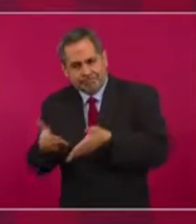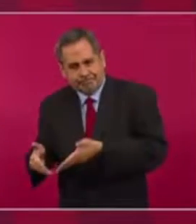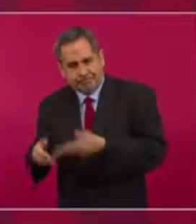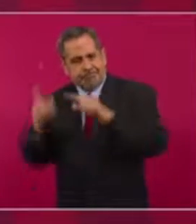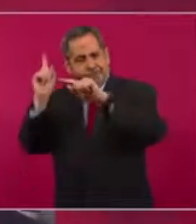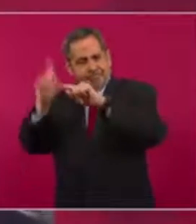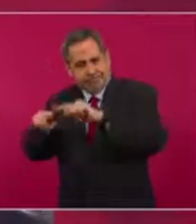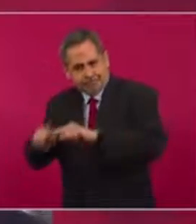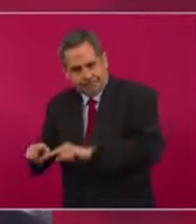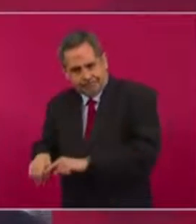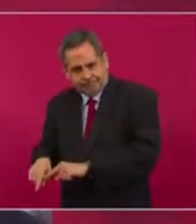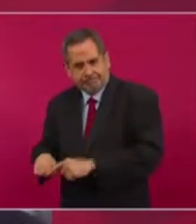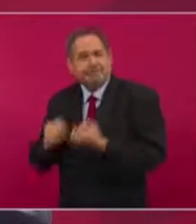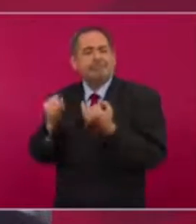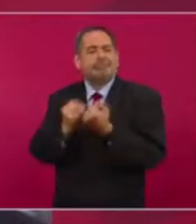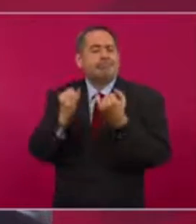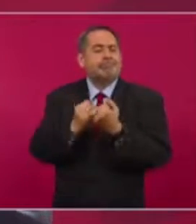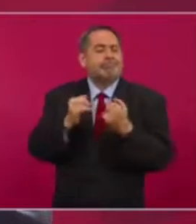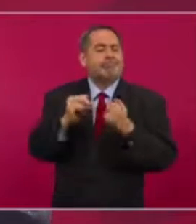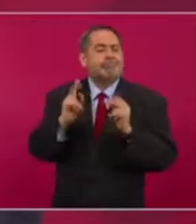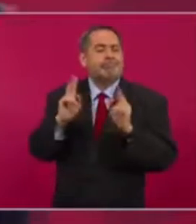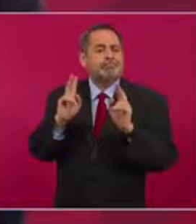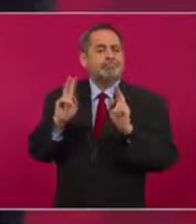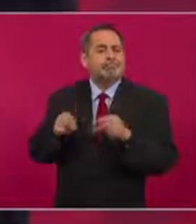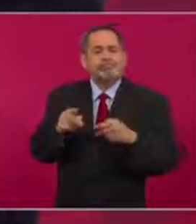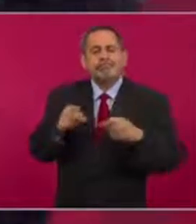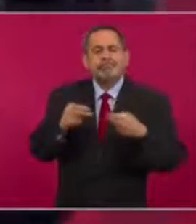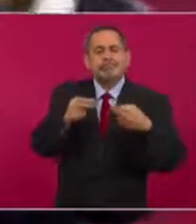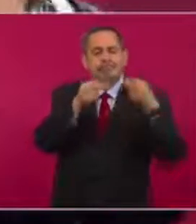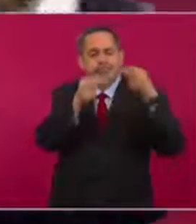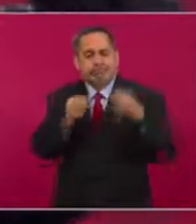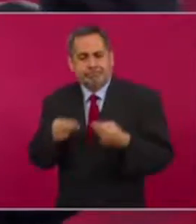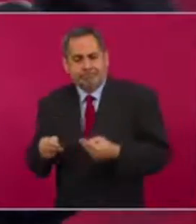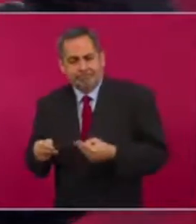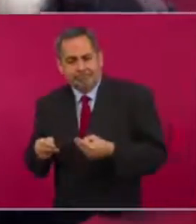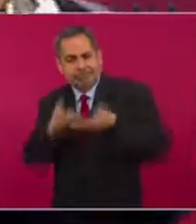como se limpian las escaleras. Y eso es lo que estamos haciendo.